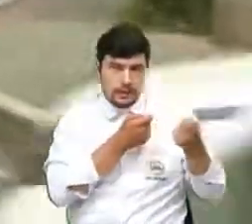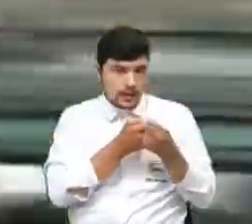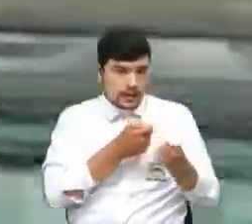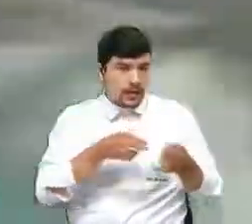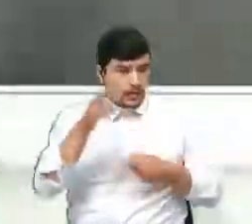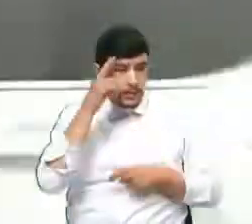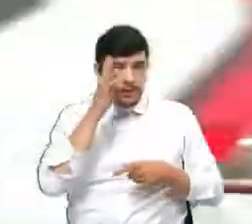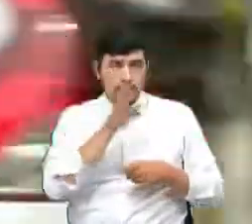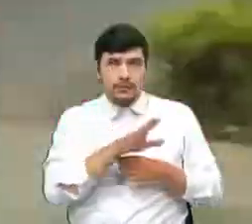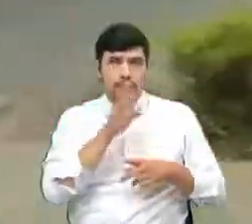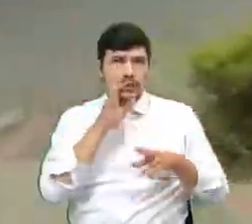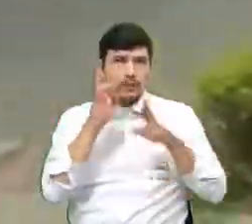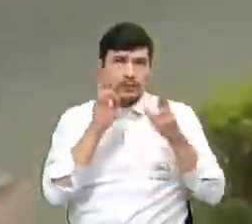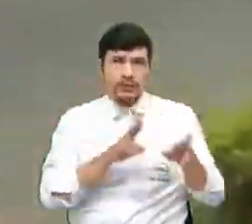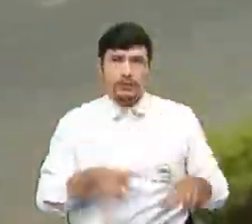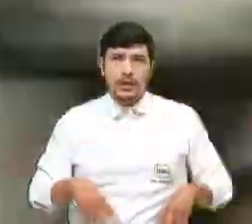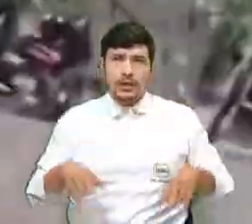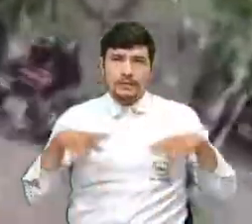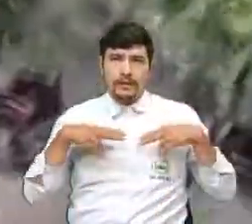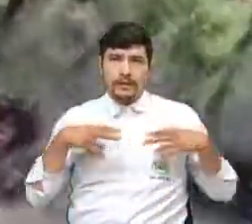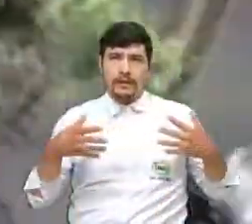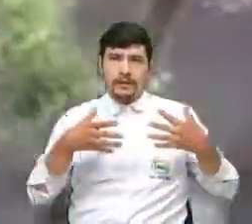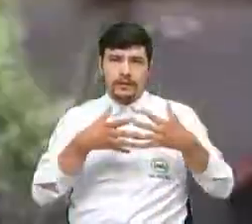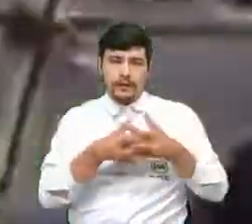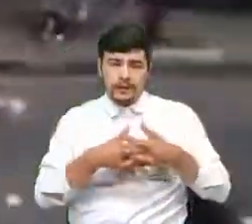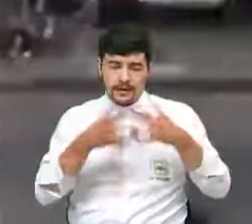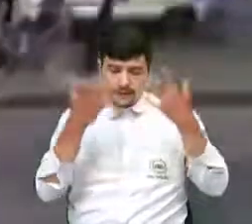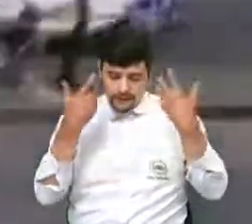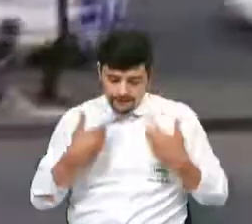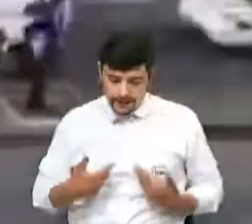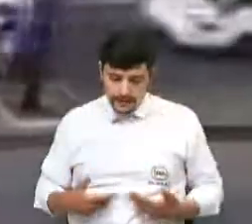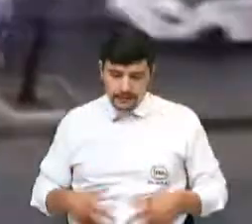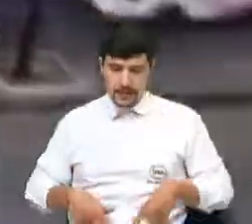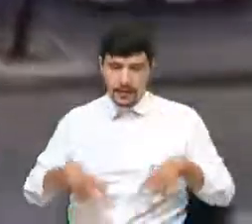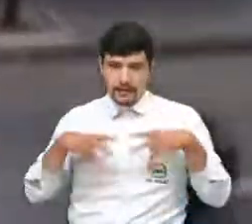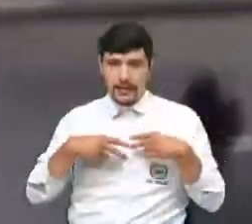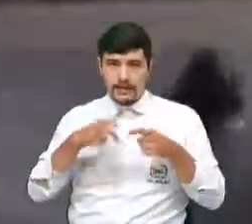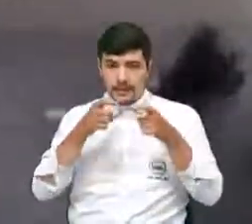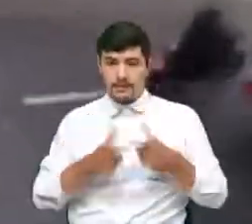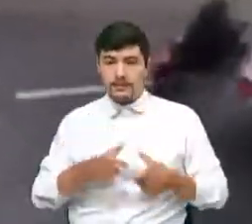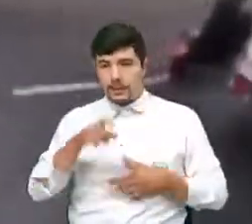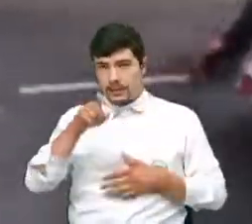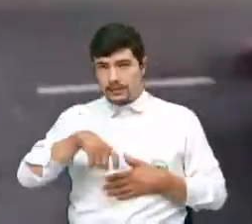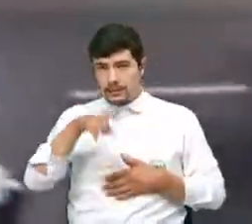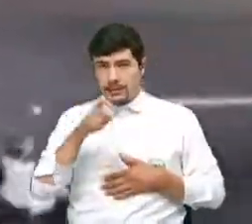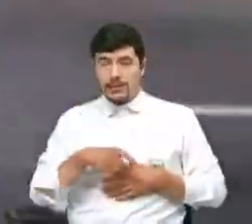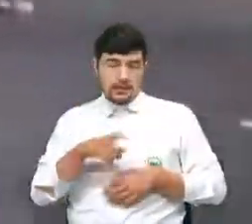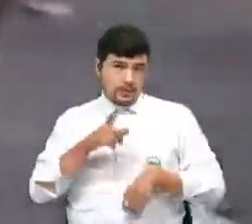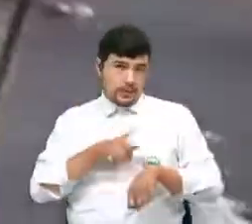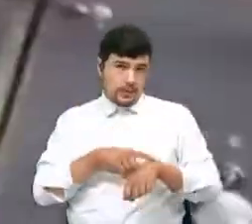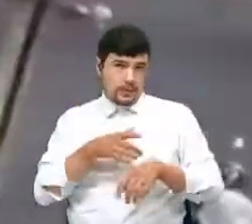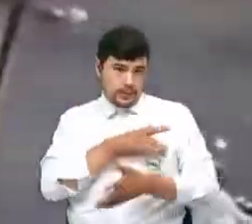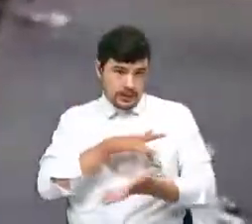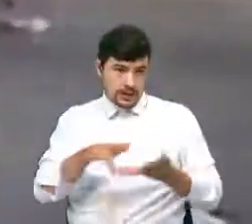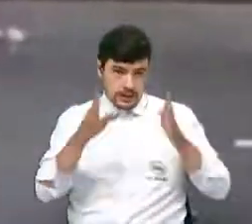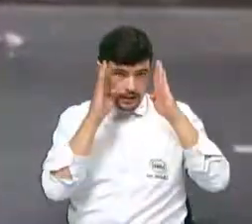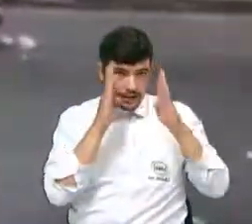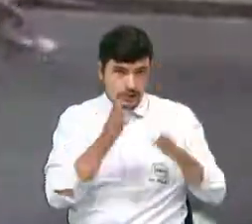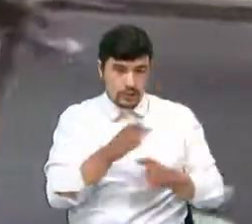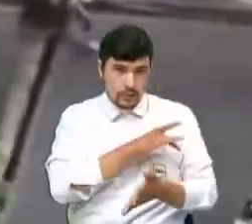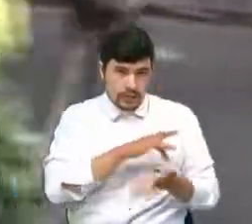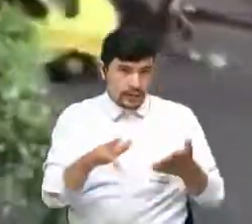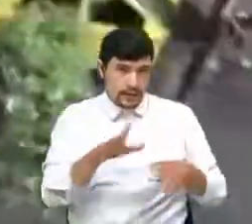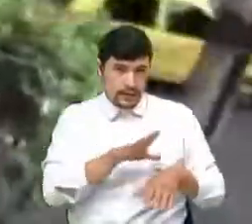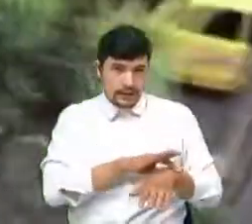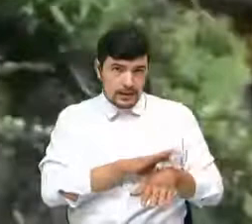pues asegurar la vida y la integridad física y la vida del paciente que requiere en un momento de emergencia la atención inmediata.